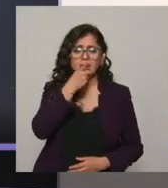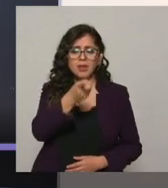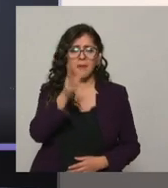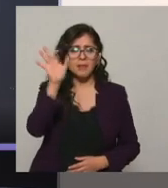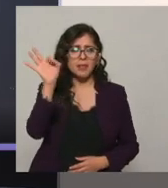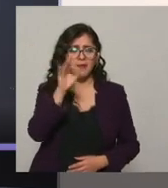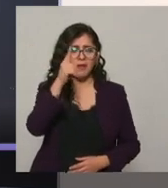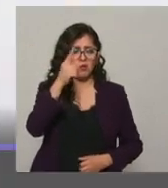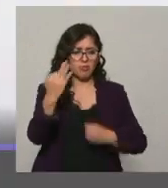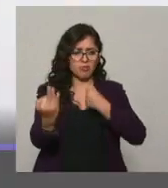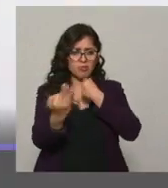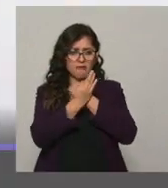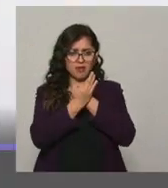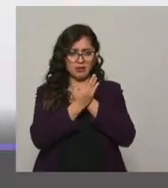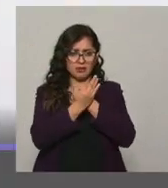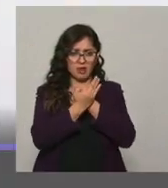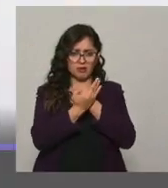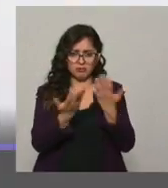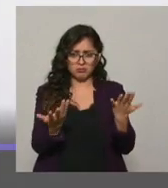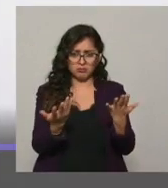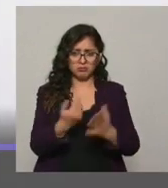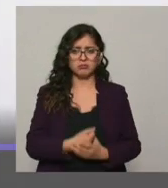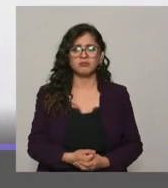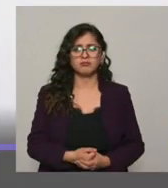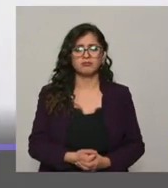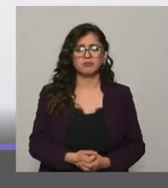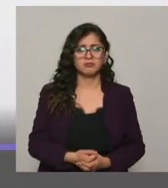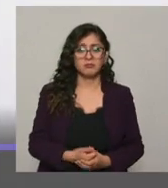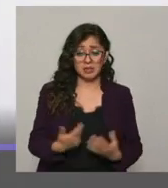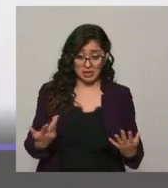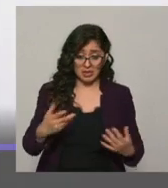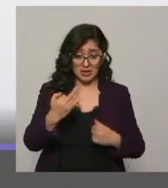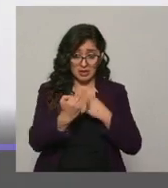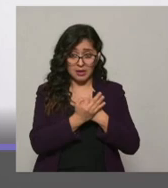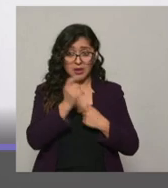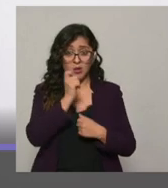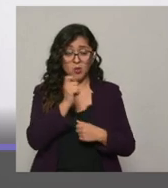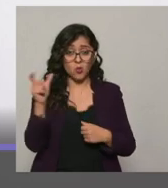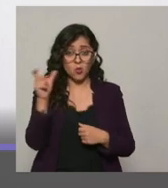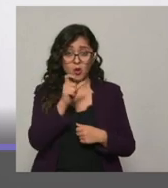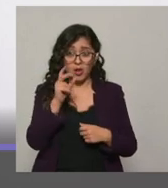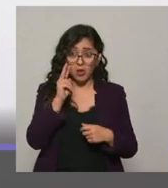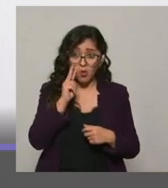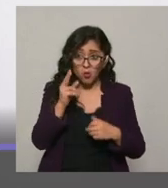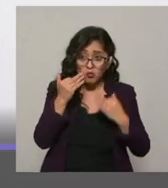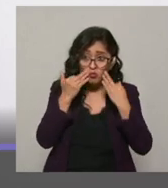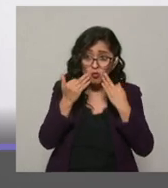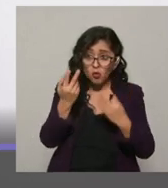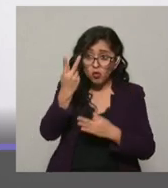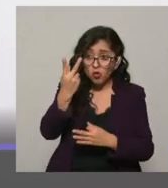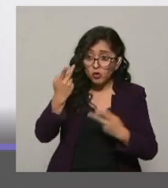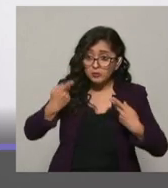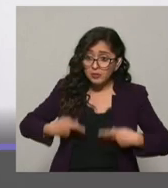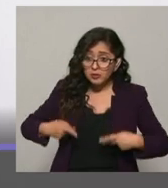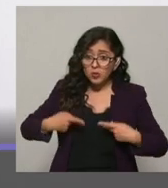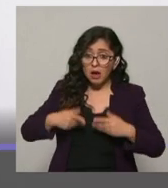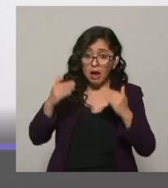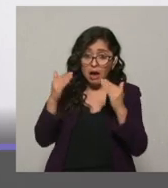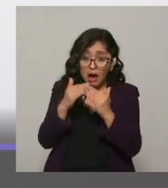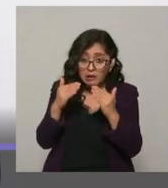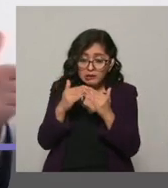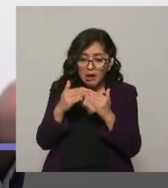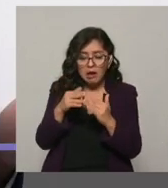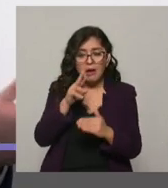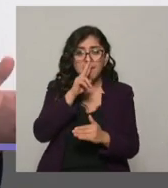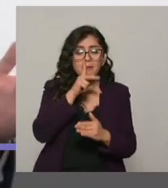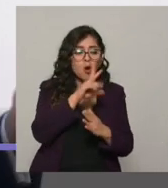que pasa es que no fue en su domicilio. Es decir, el asaltante, al percatarse de que habían 2 personas habitando la casa, huye,